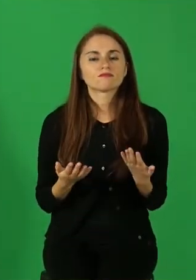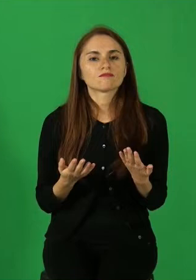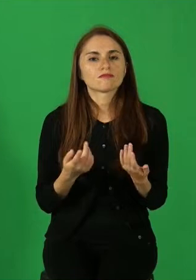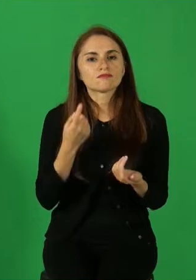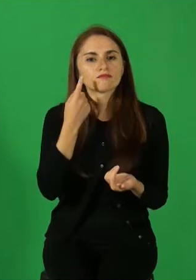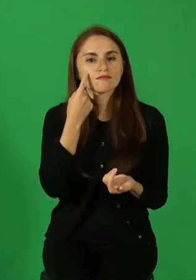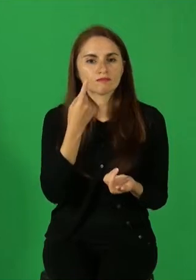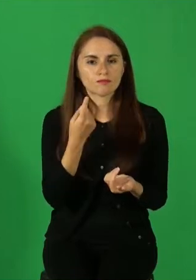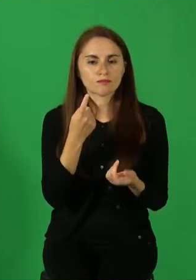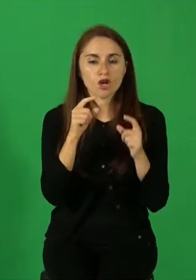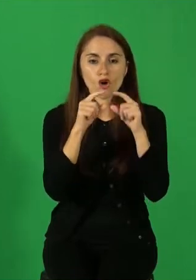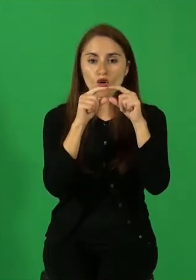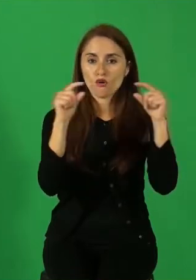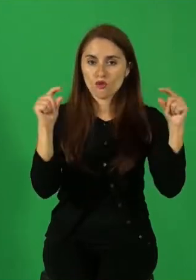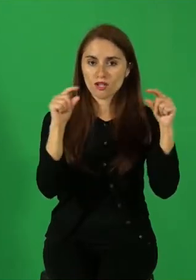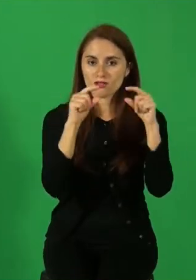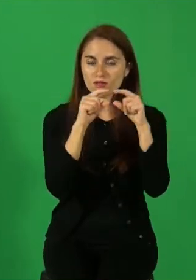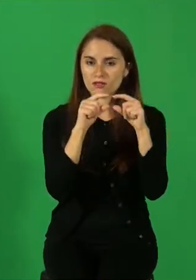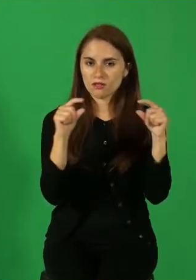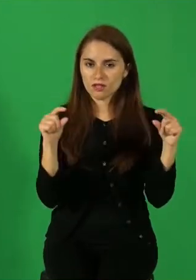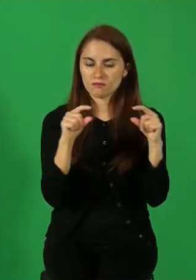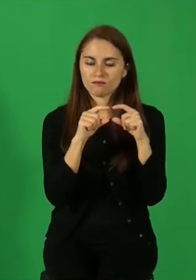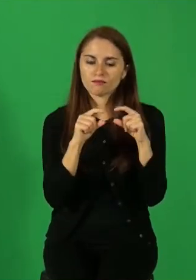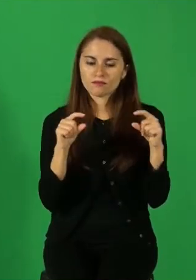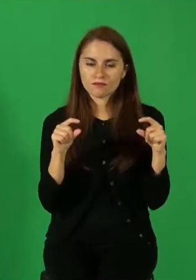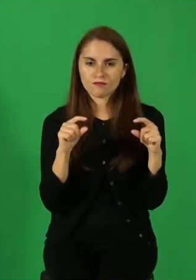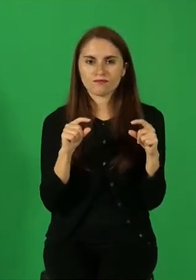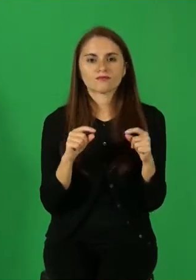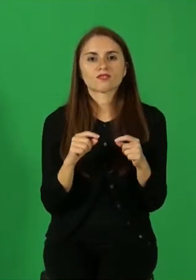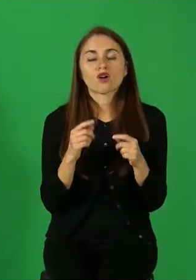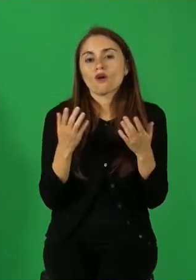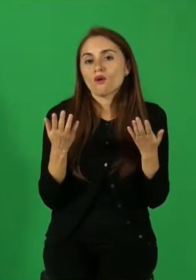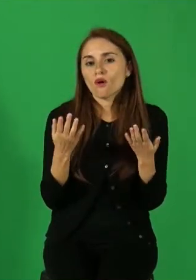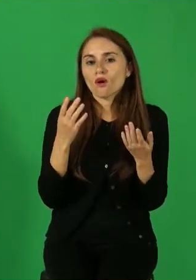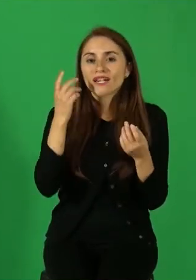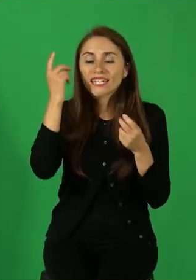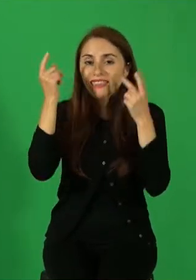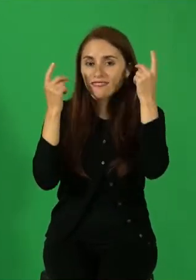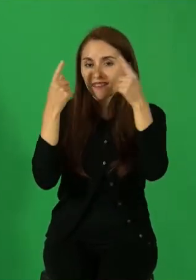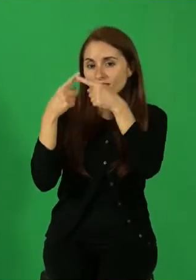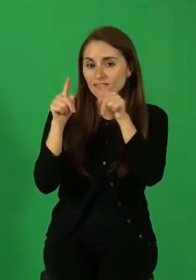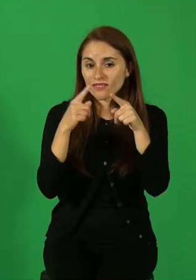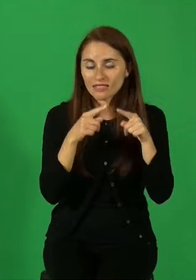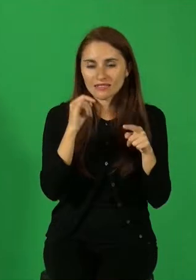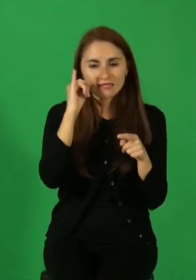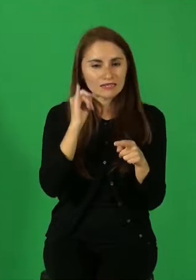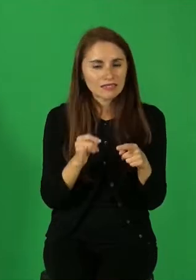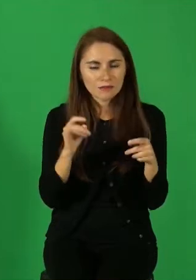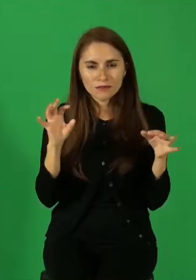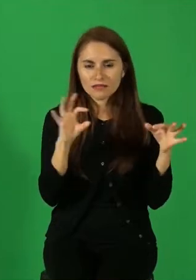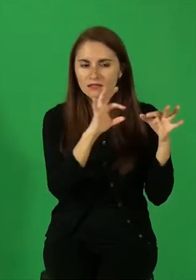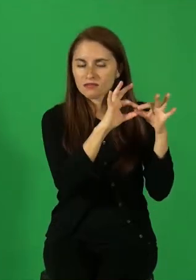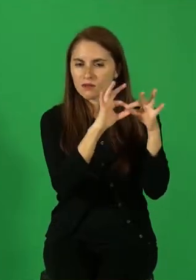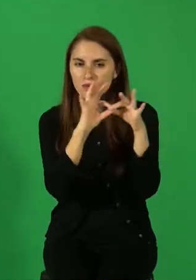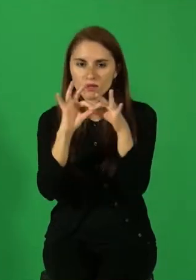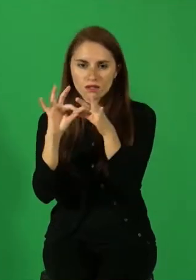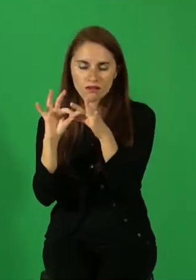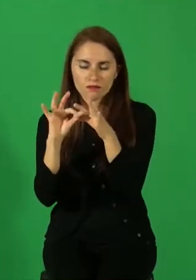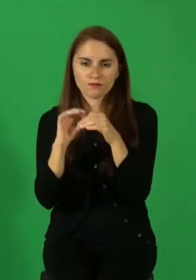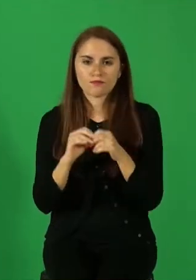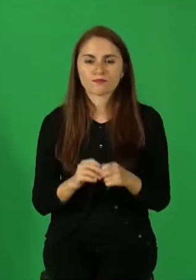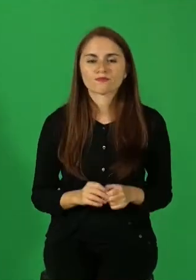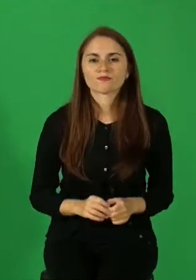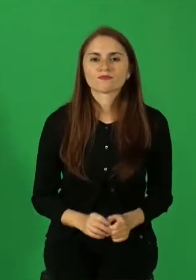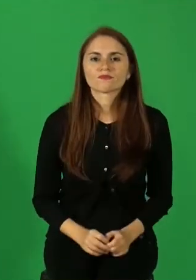caso, las oraciones o ideas que se presentan a lo largo del tiempo. La oración gramatical es